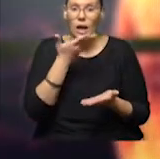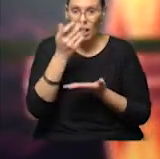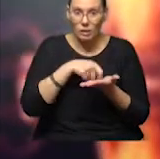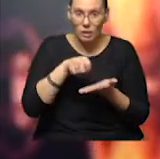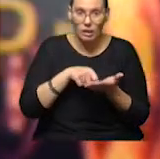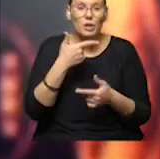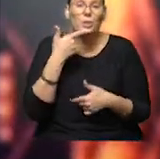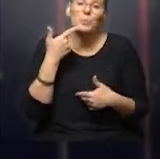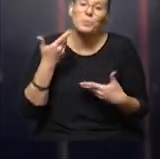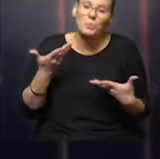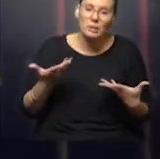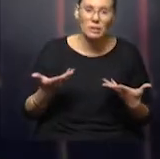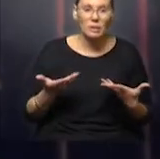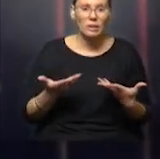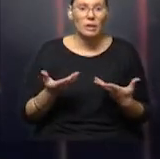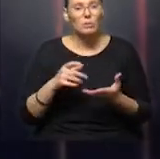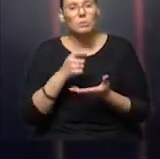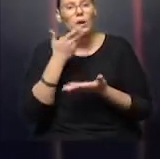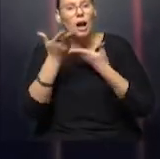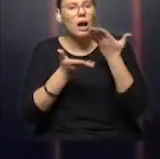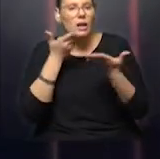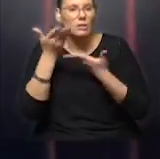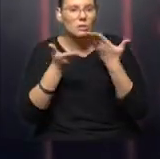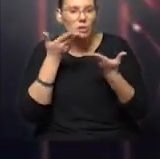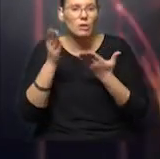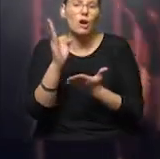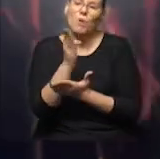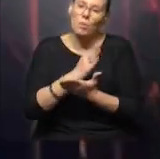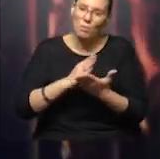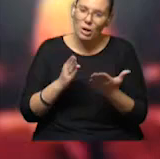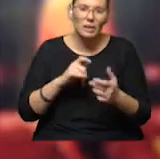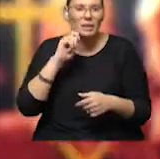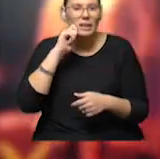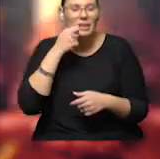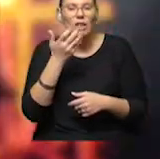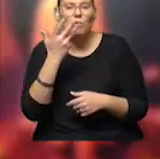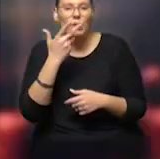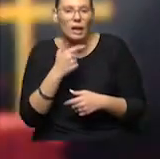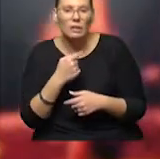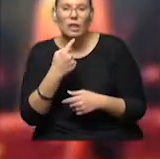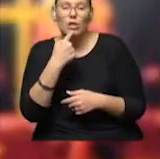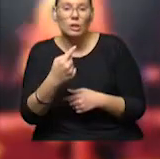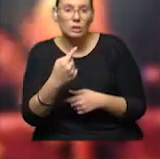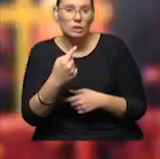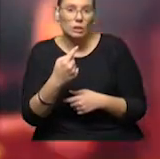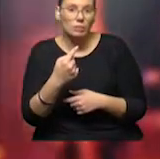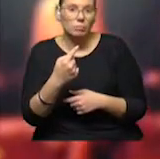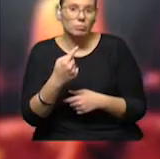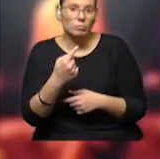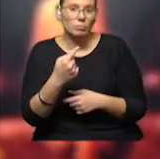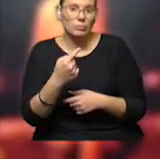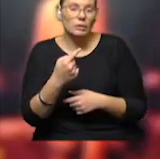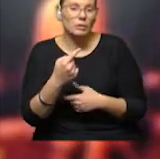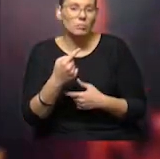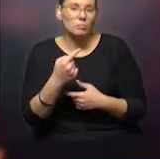súper dulce, ¿no? Como sus letras como son súper poéticas, ¿no? Como re linda, me encantan sus letras, sus líricas. Y eso me